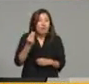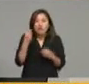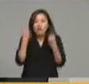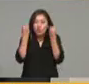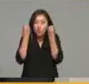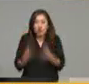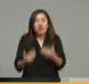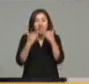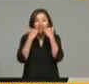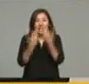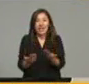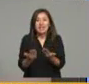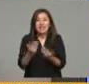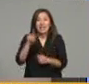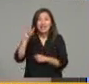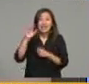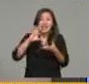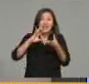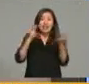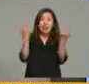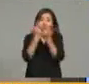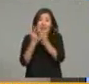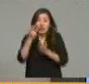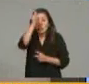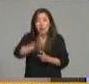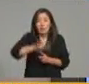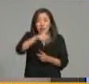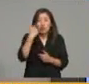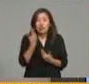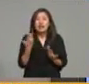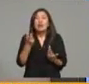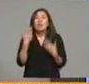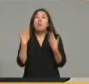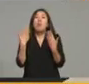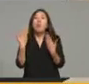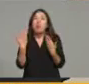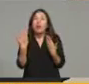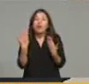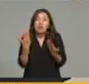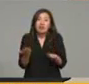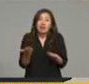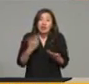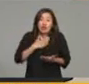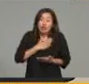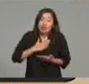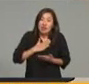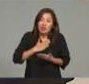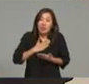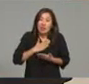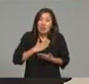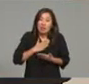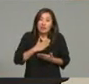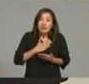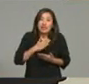sector bastante gratificante charlar con un hombre que nos puede llegar a hacer nosotros quizá